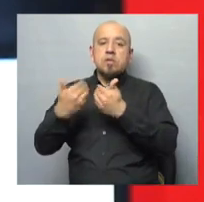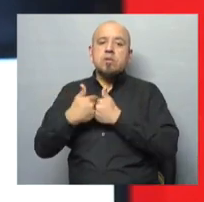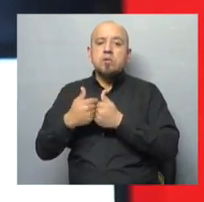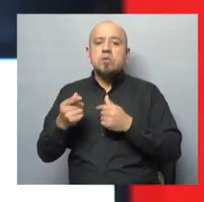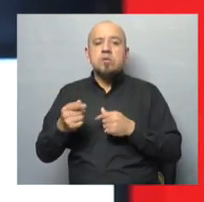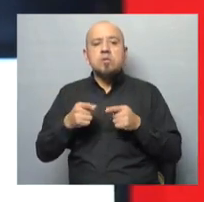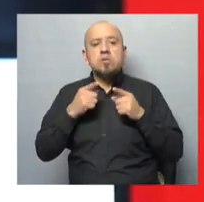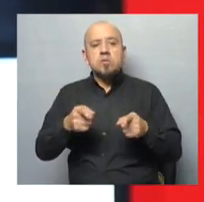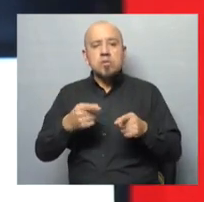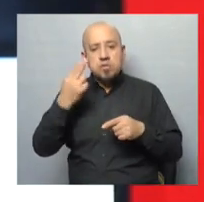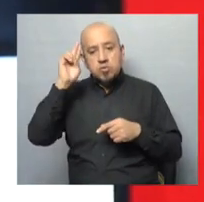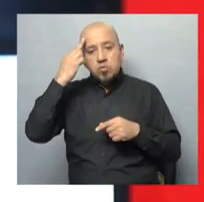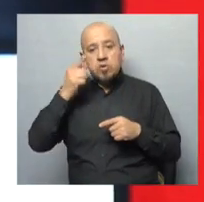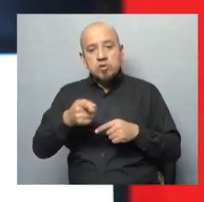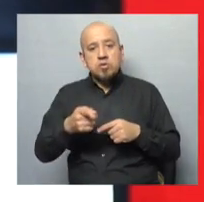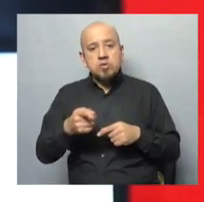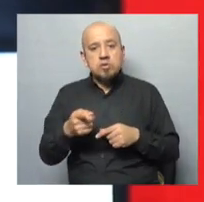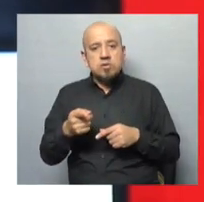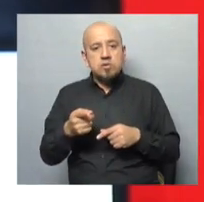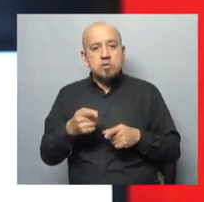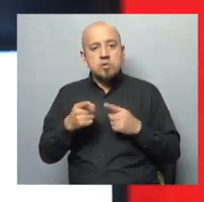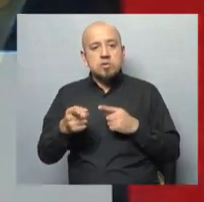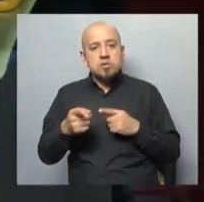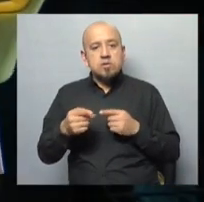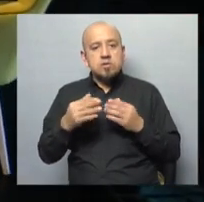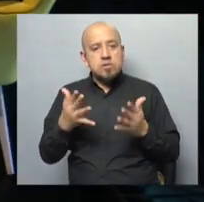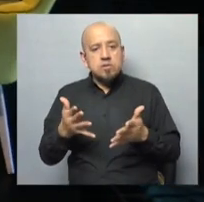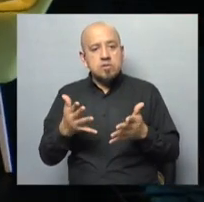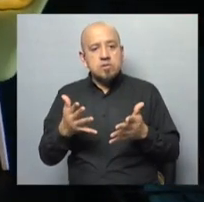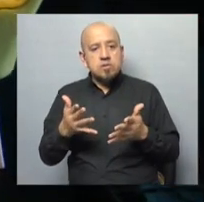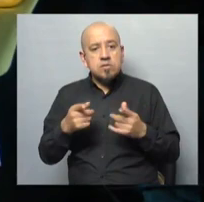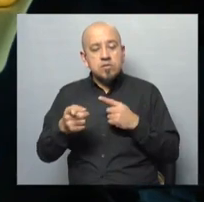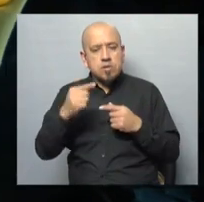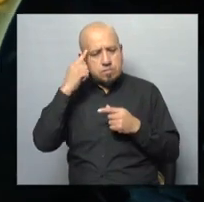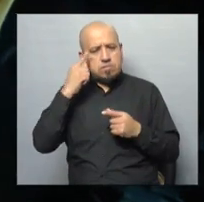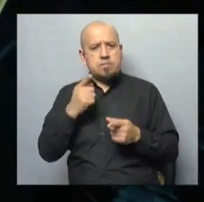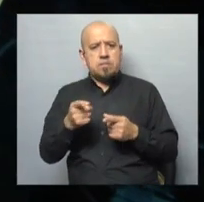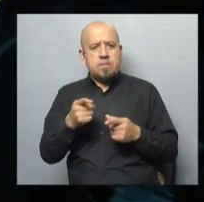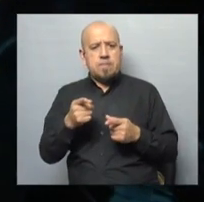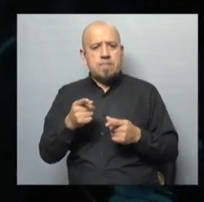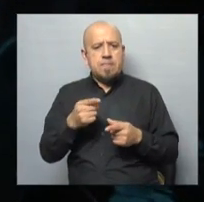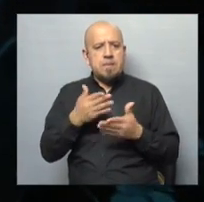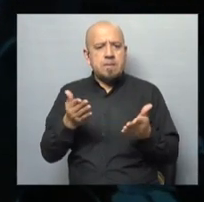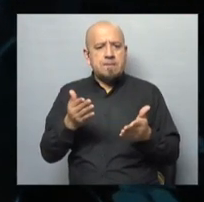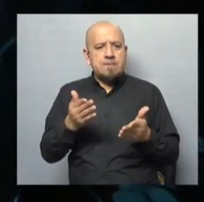ustedes son uruguayos porque no les entraba en la sabe ahora que